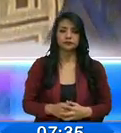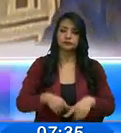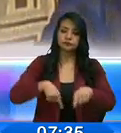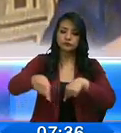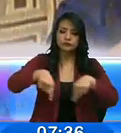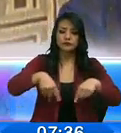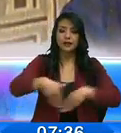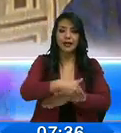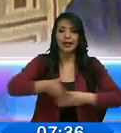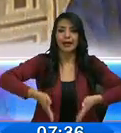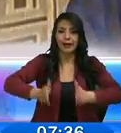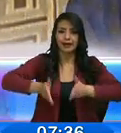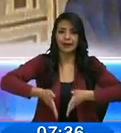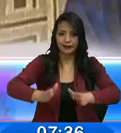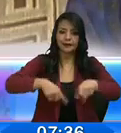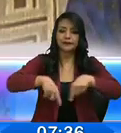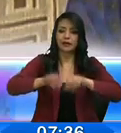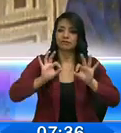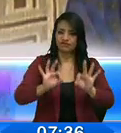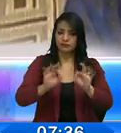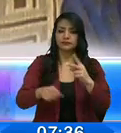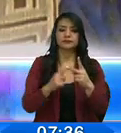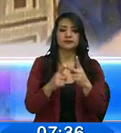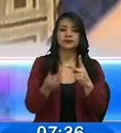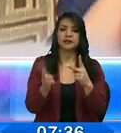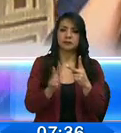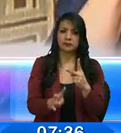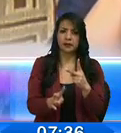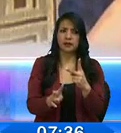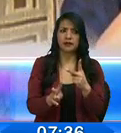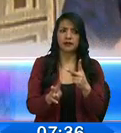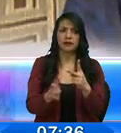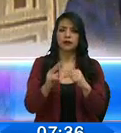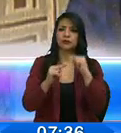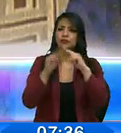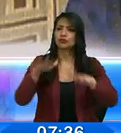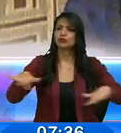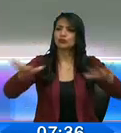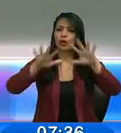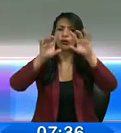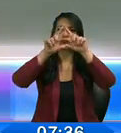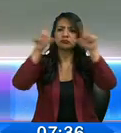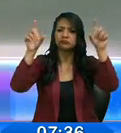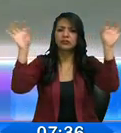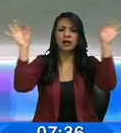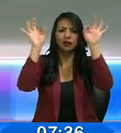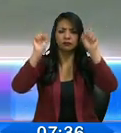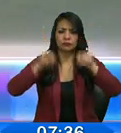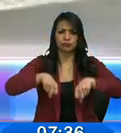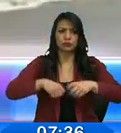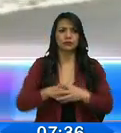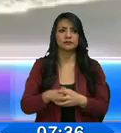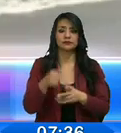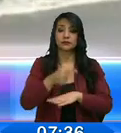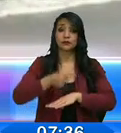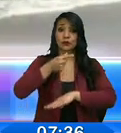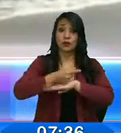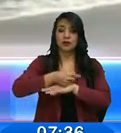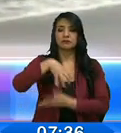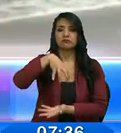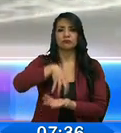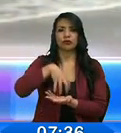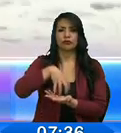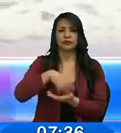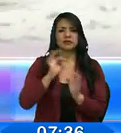que implica un sistema vial, que implica también infraestructura de energía eléctrica. Guayas tiene que ser una provincia